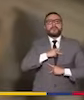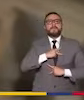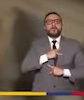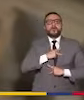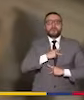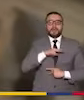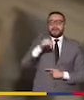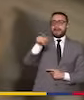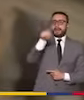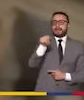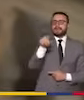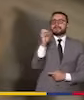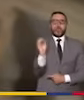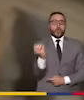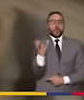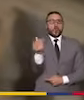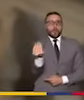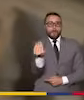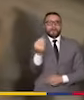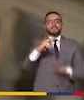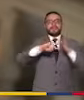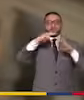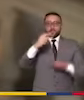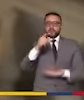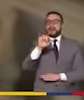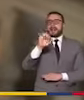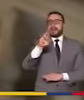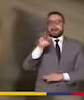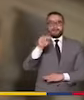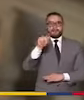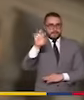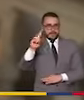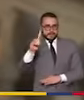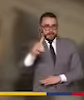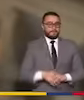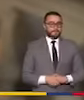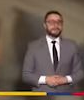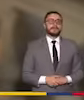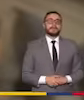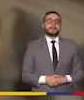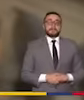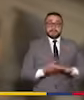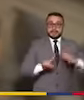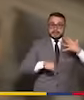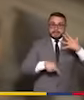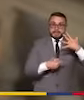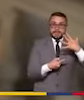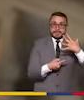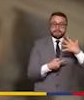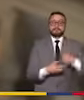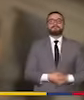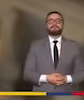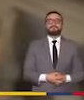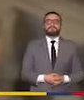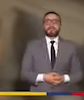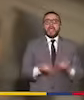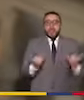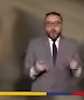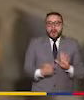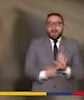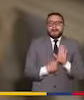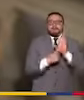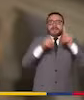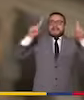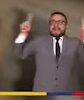NSO Group Technologies Limited. 6. A continuación se presentan resúmenes de